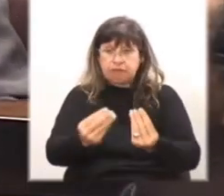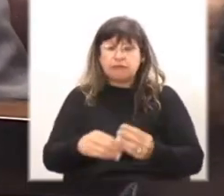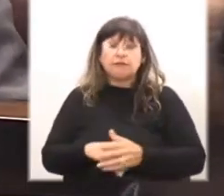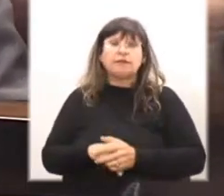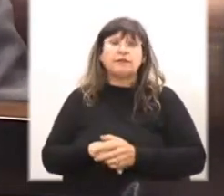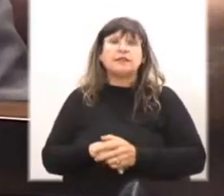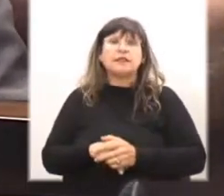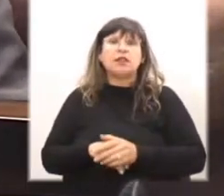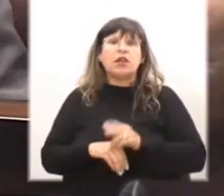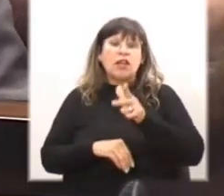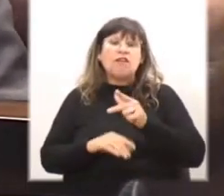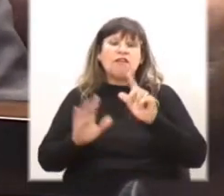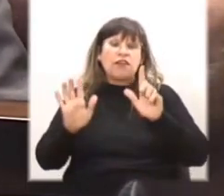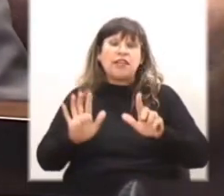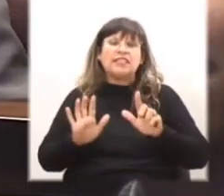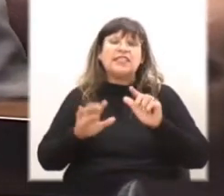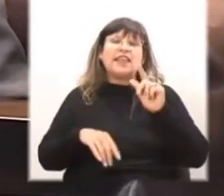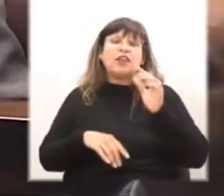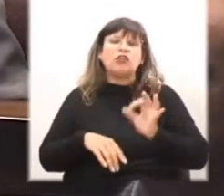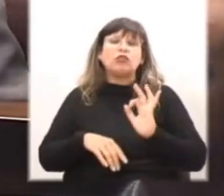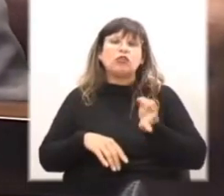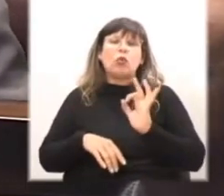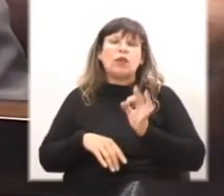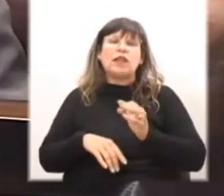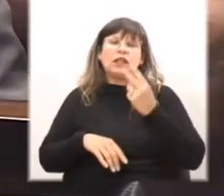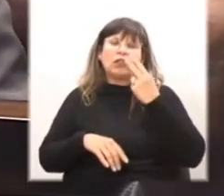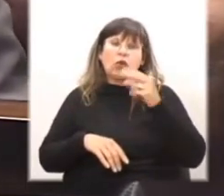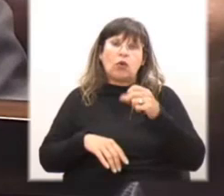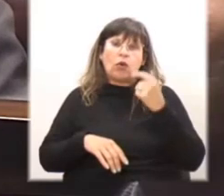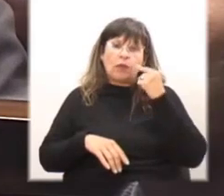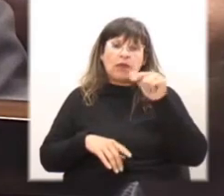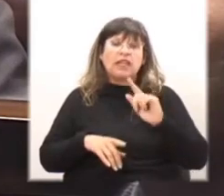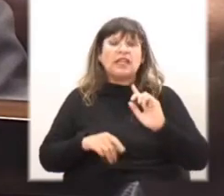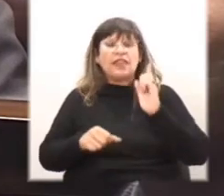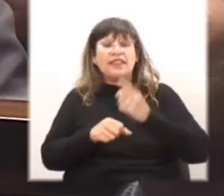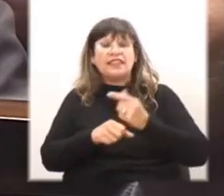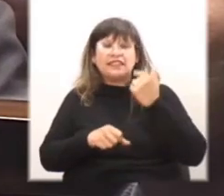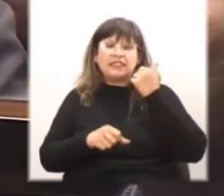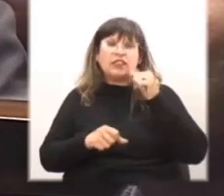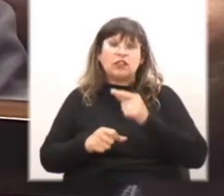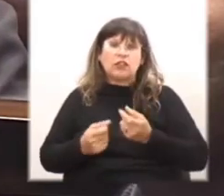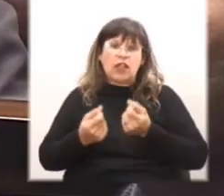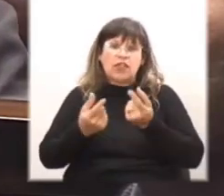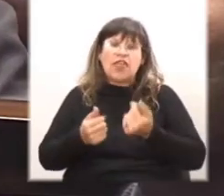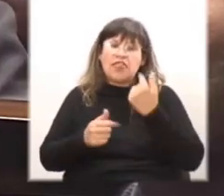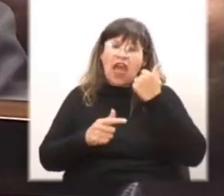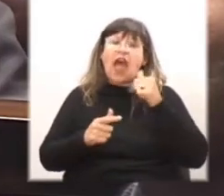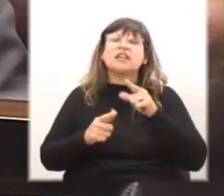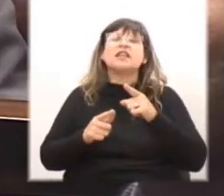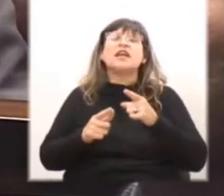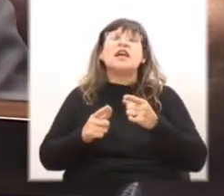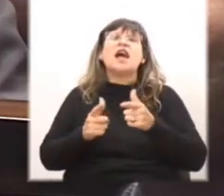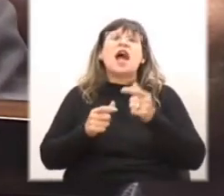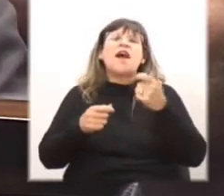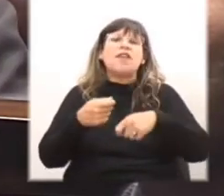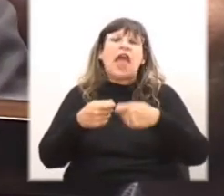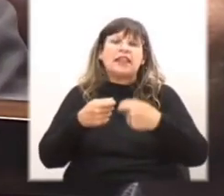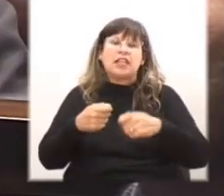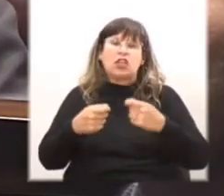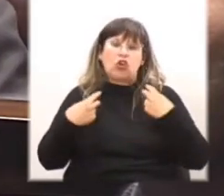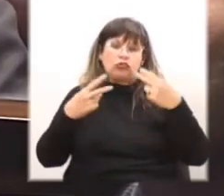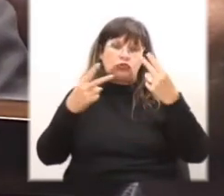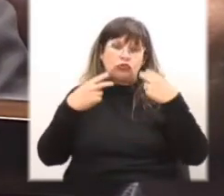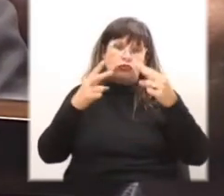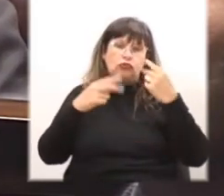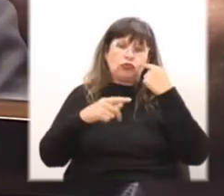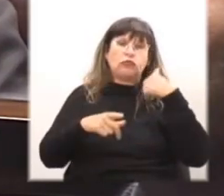Con fecha 7 de octubre de 2020, la CTM resolvió otorgar un régimen especial de viáticos para los delegados de